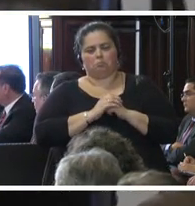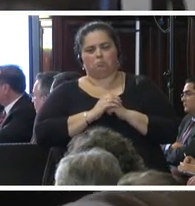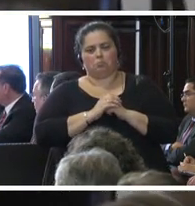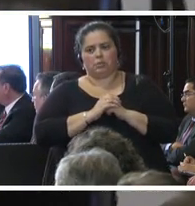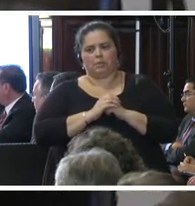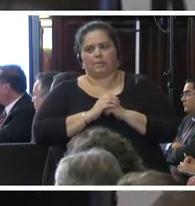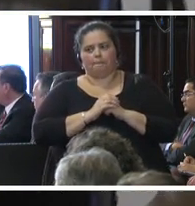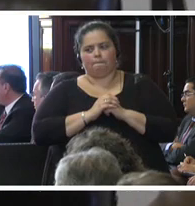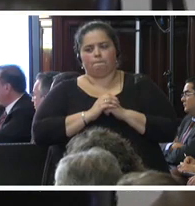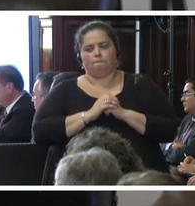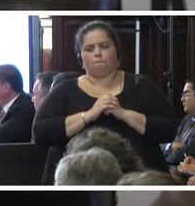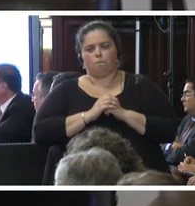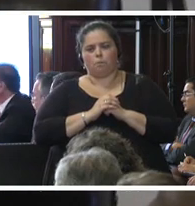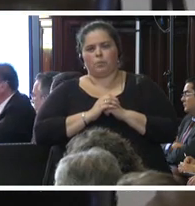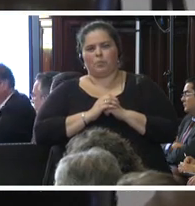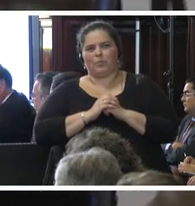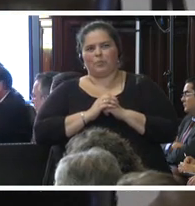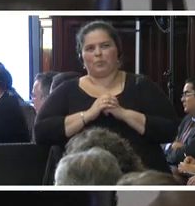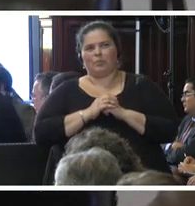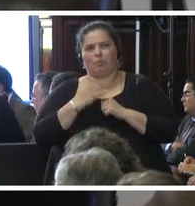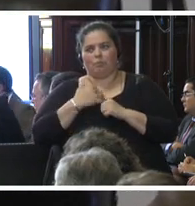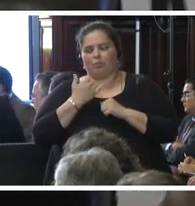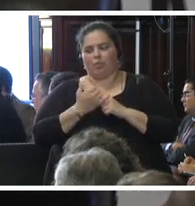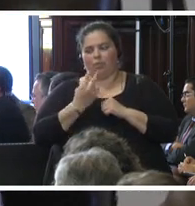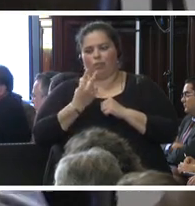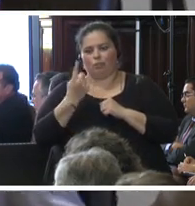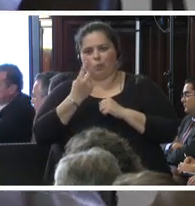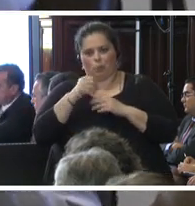Sí, ¿tiene los tres minutos? Continúo. Sí, todavía tiene.